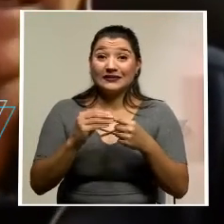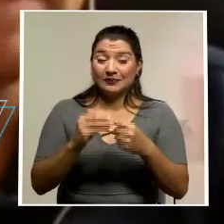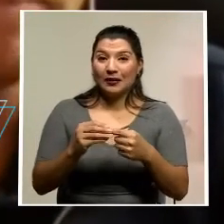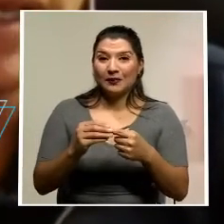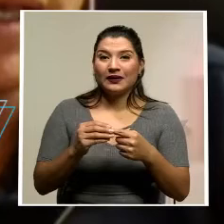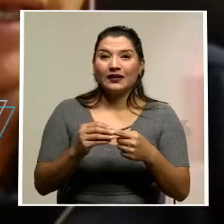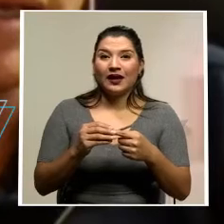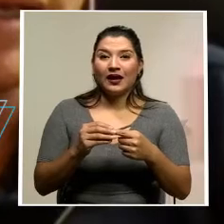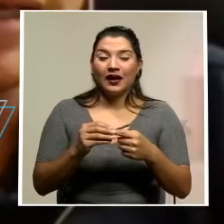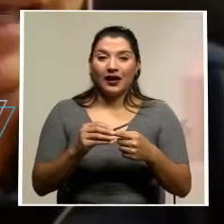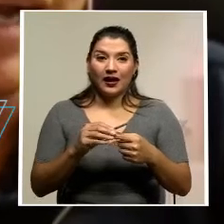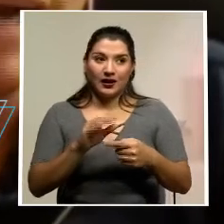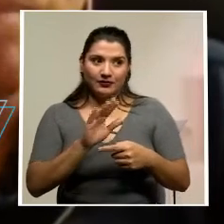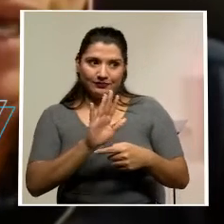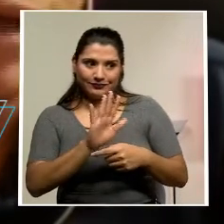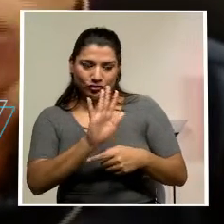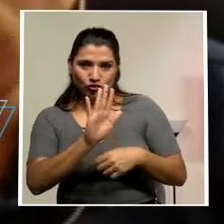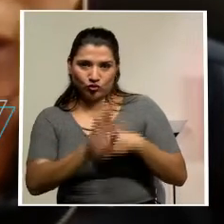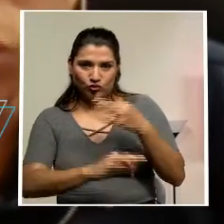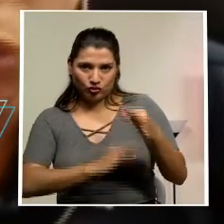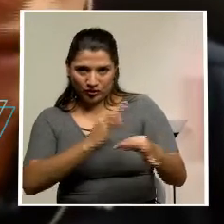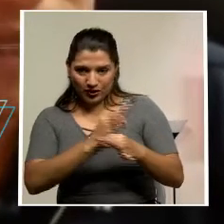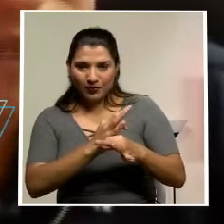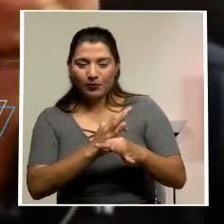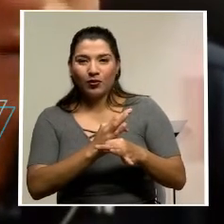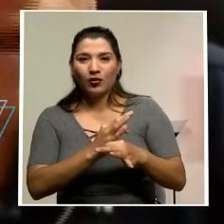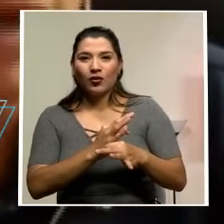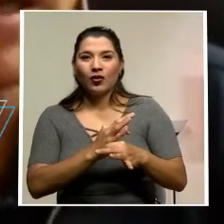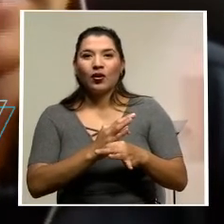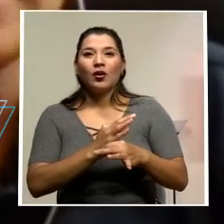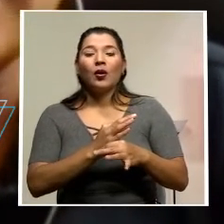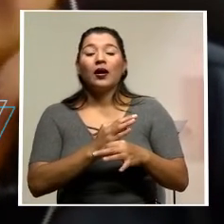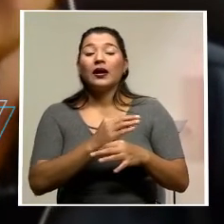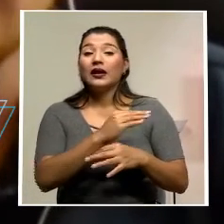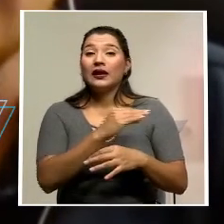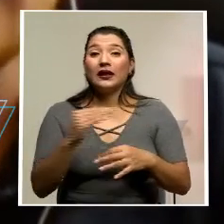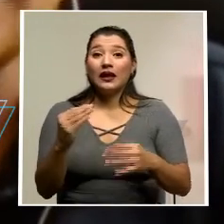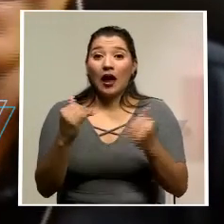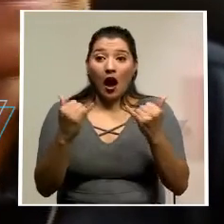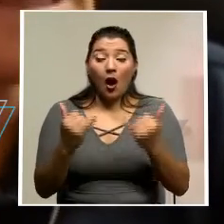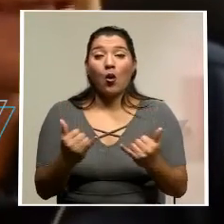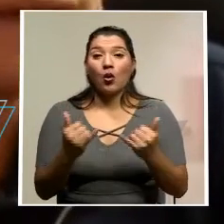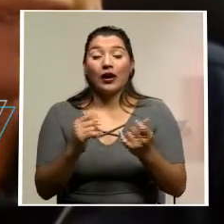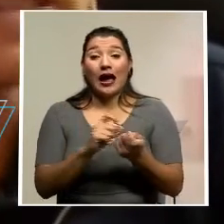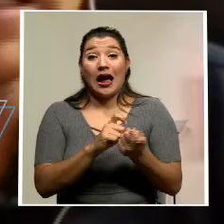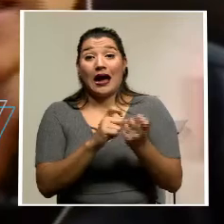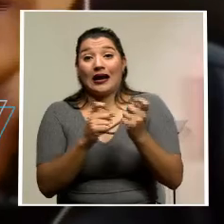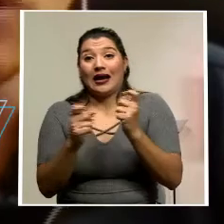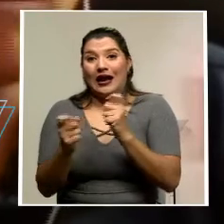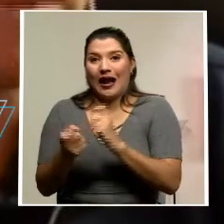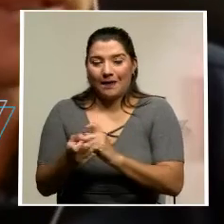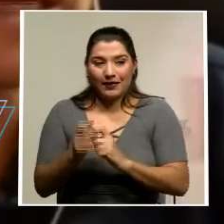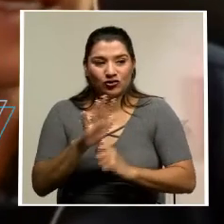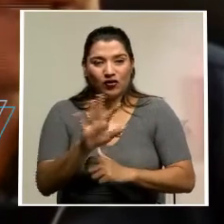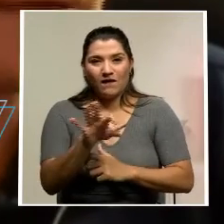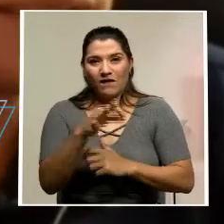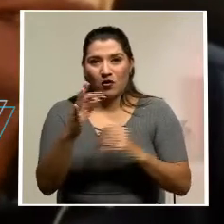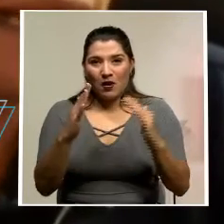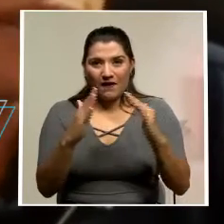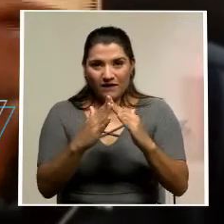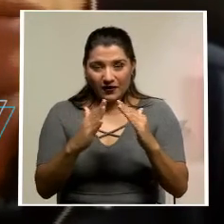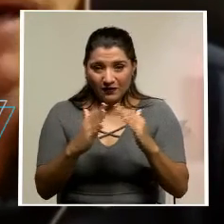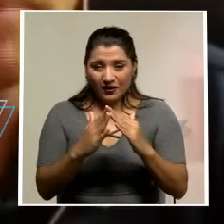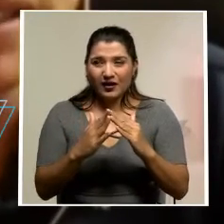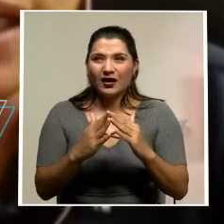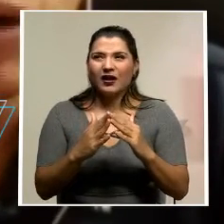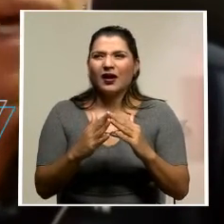antropogénica, que ha cambiado el uso de la tierra, que trata de incentivar o fomentar actividades ilegales